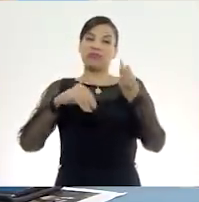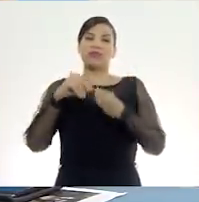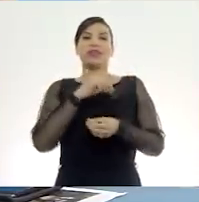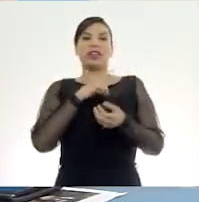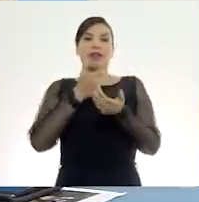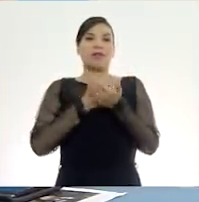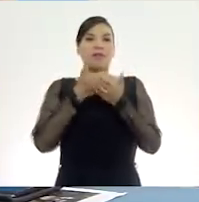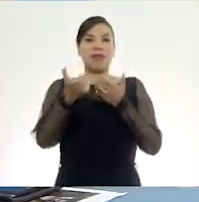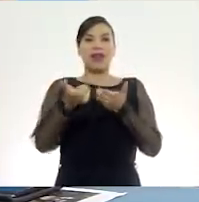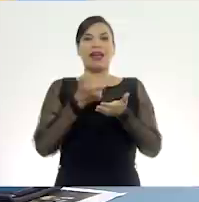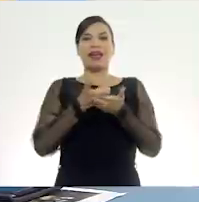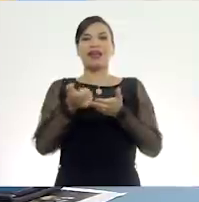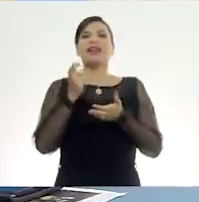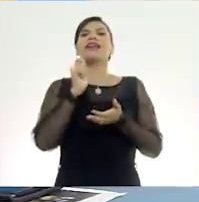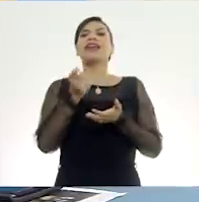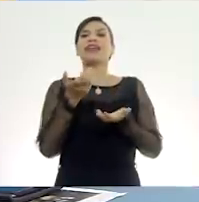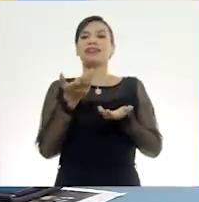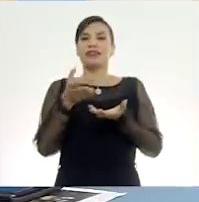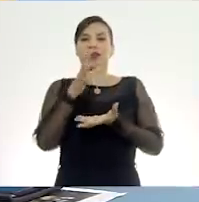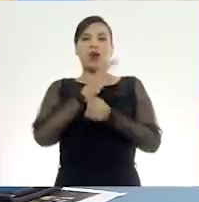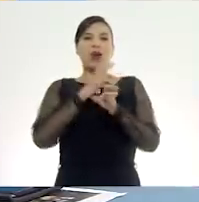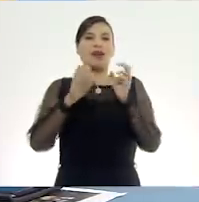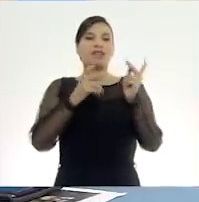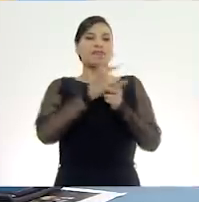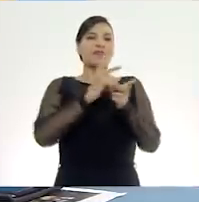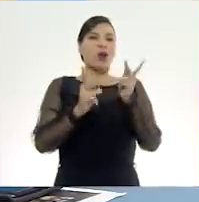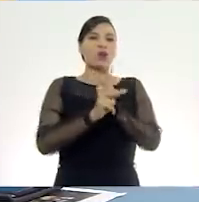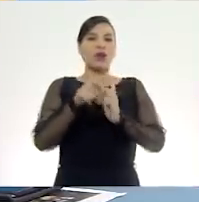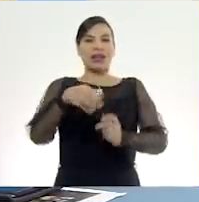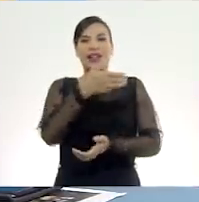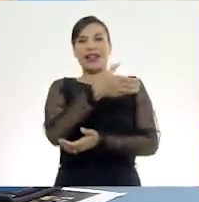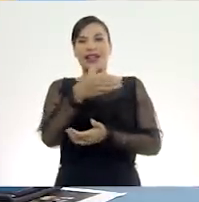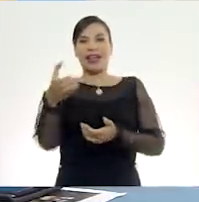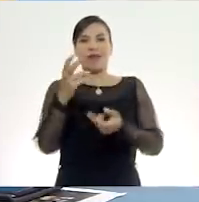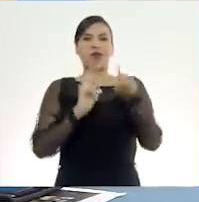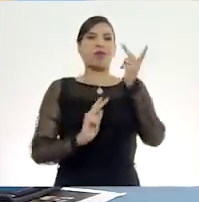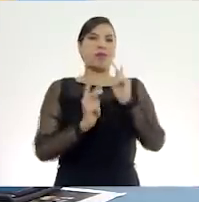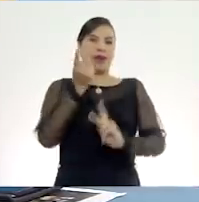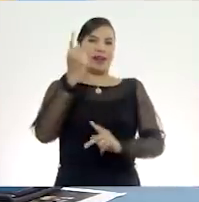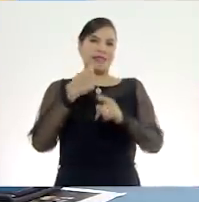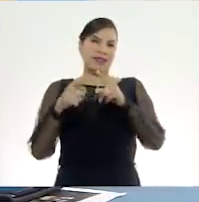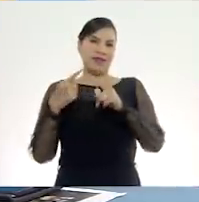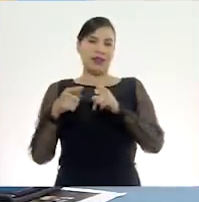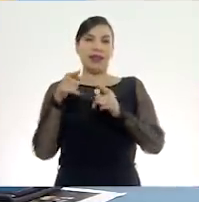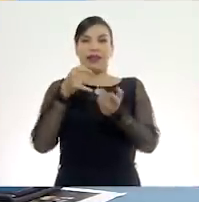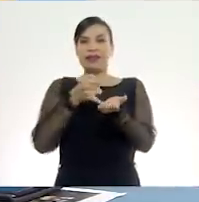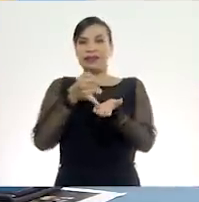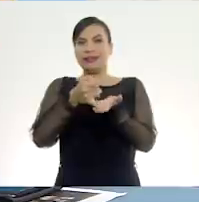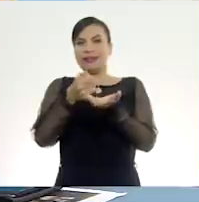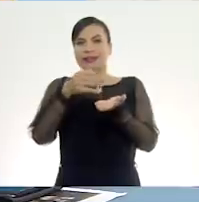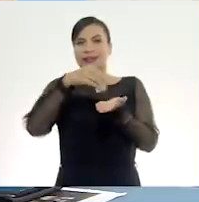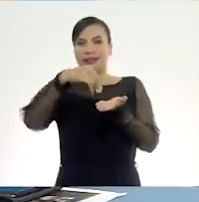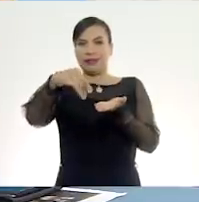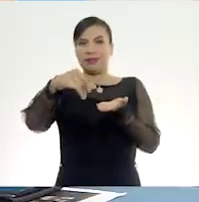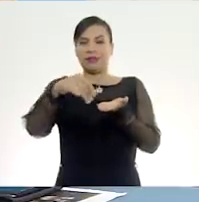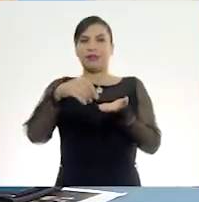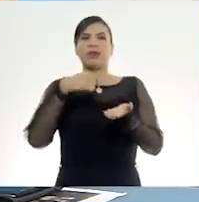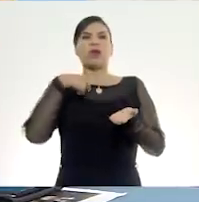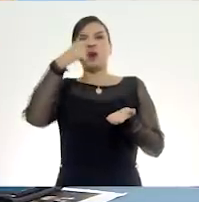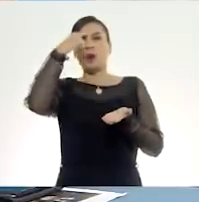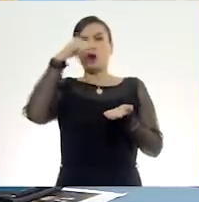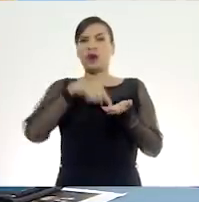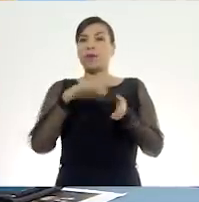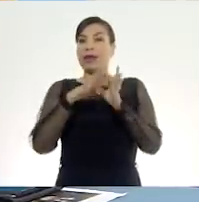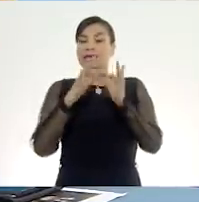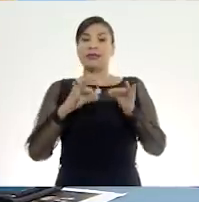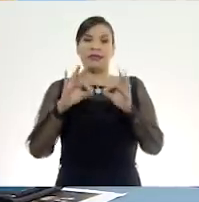pago y este pago era a través de lo que se producía en el campo, la cosecha propiamente dicha. Pero yo creo que valdría más